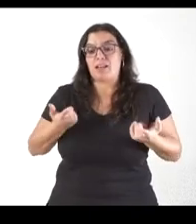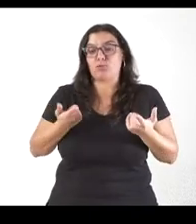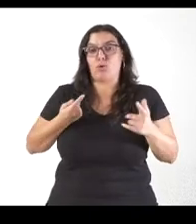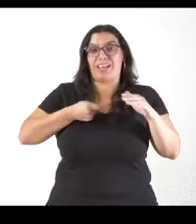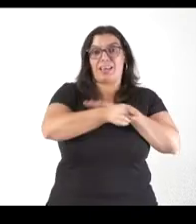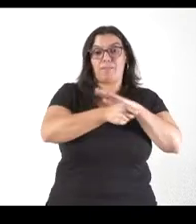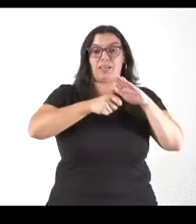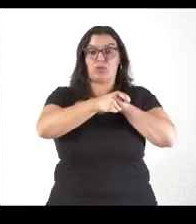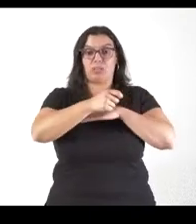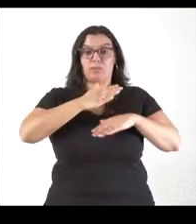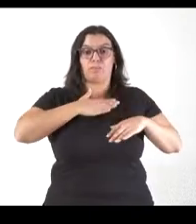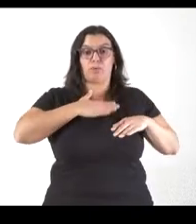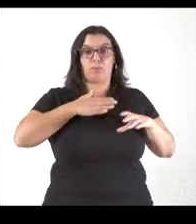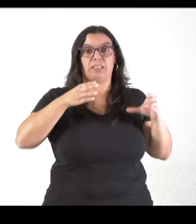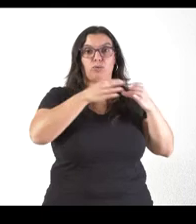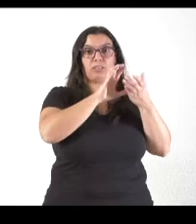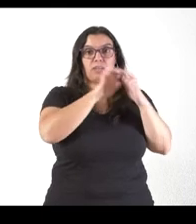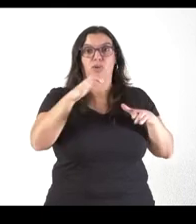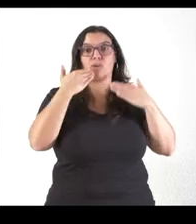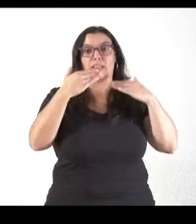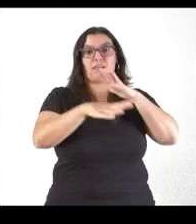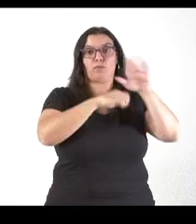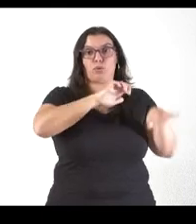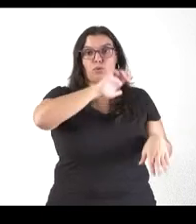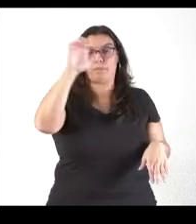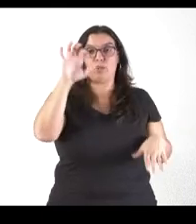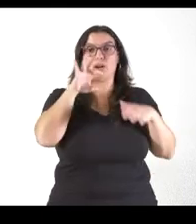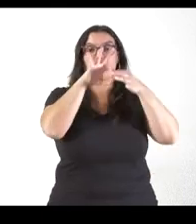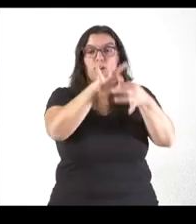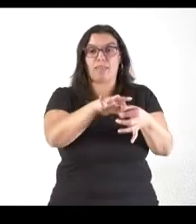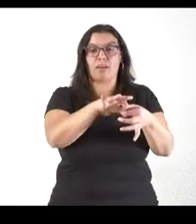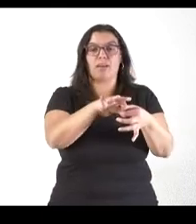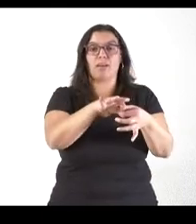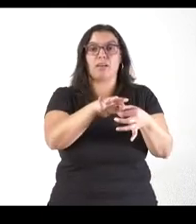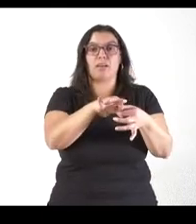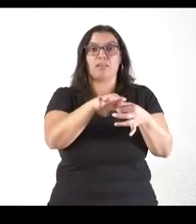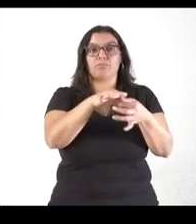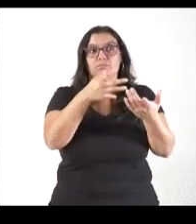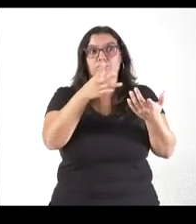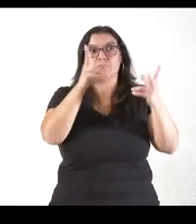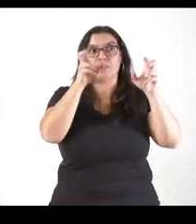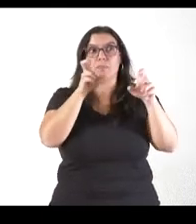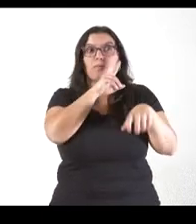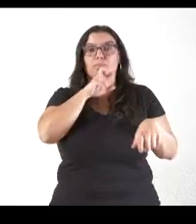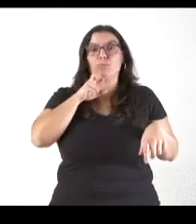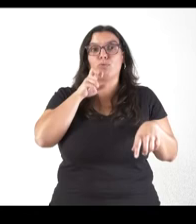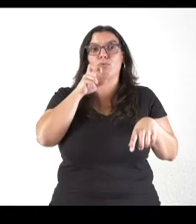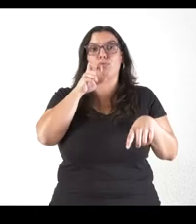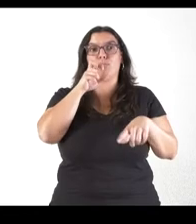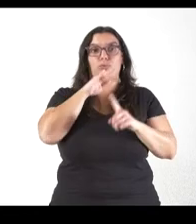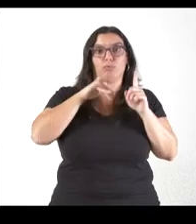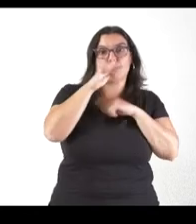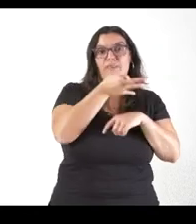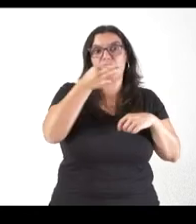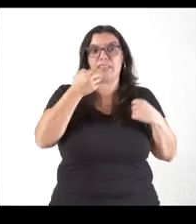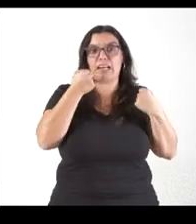que va a realizar la junta de Castilla y León con fondos europeos tienen algún Matiz relacionado Pues con eficiencia